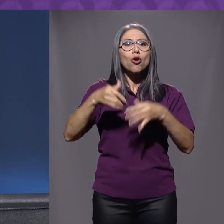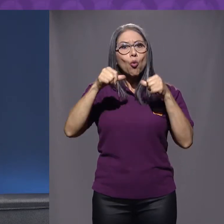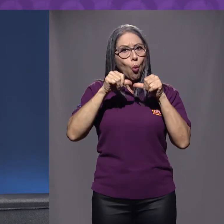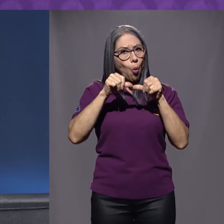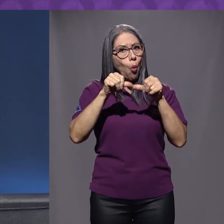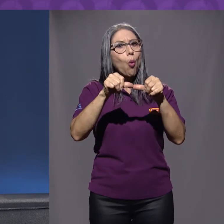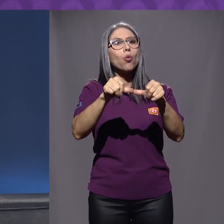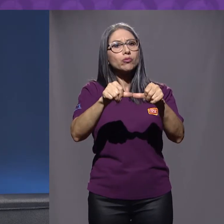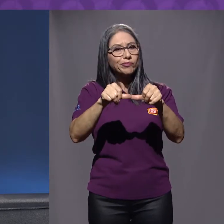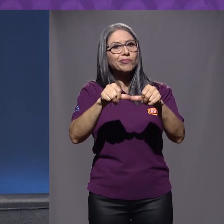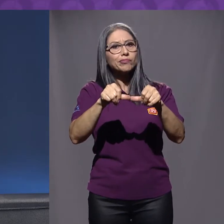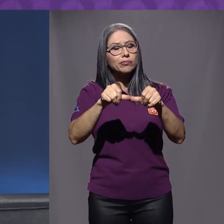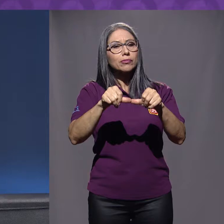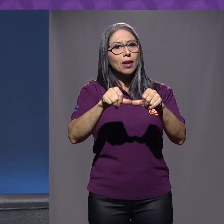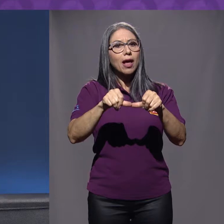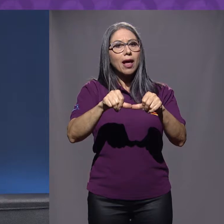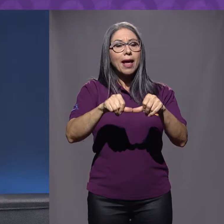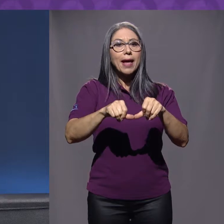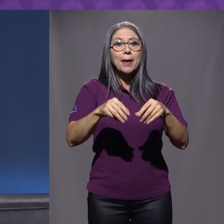los adultos mayores,